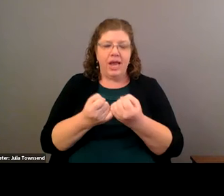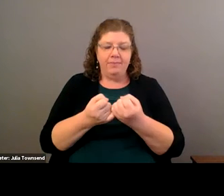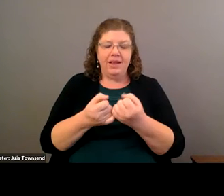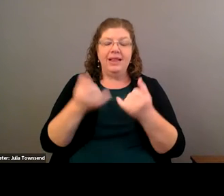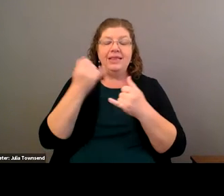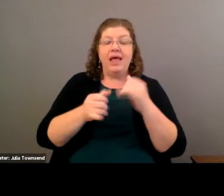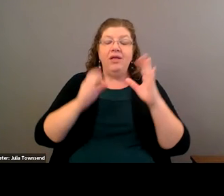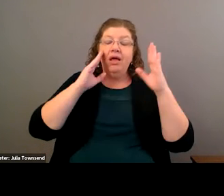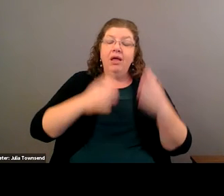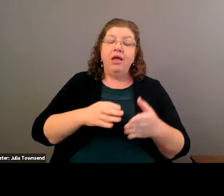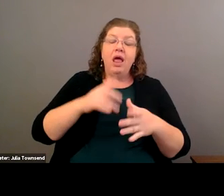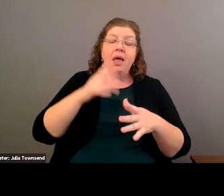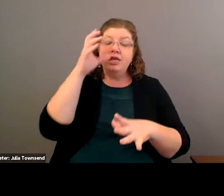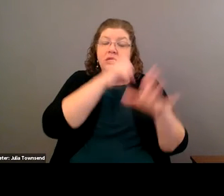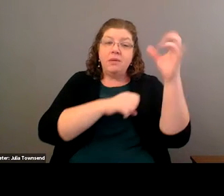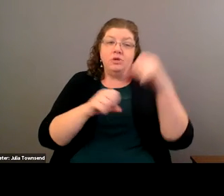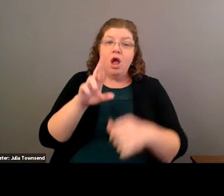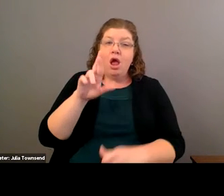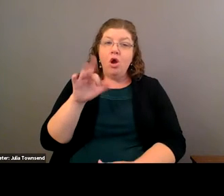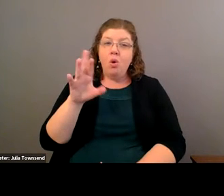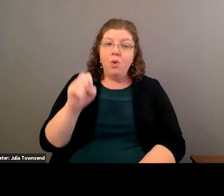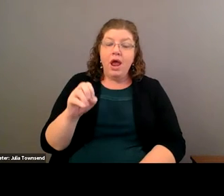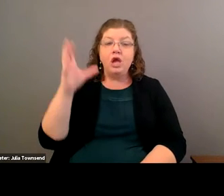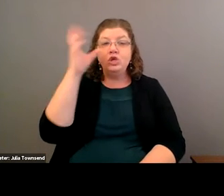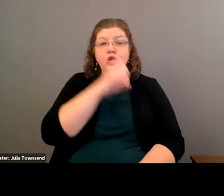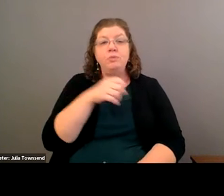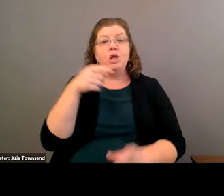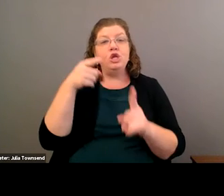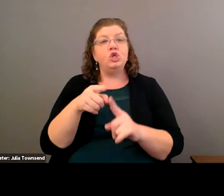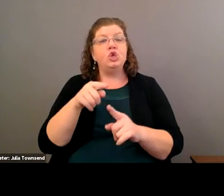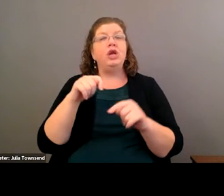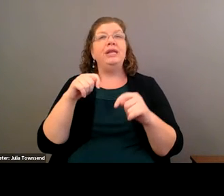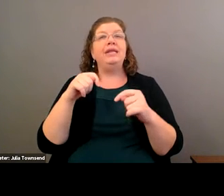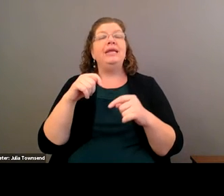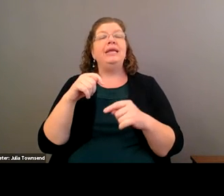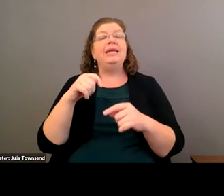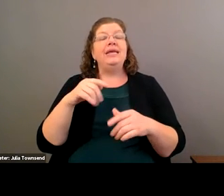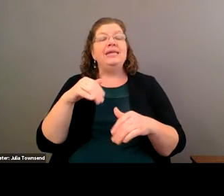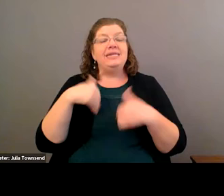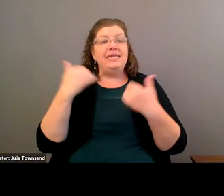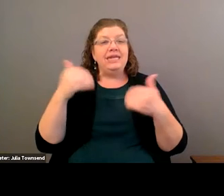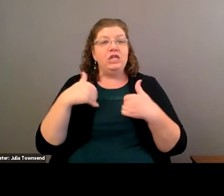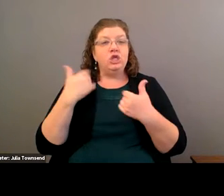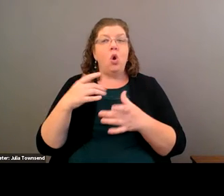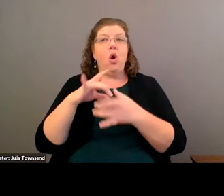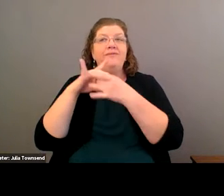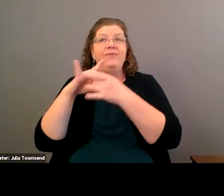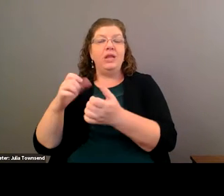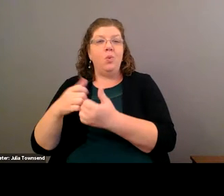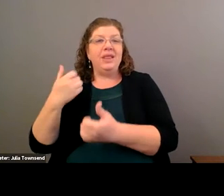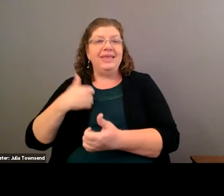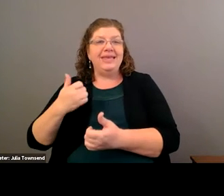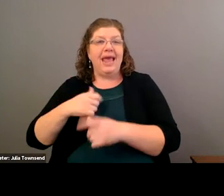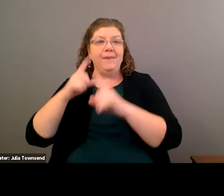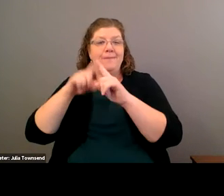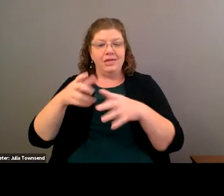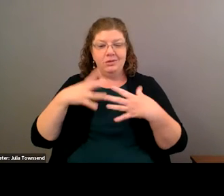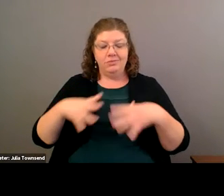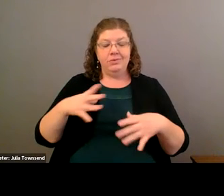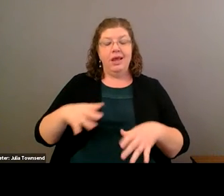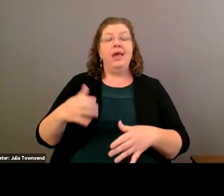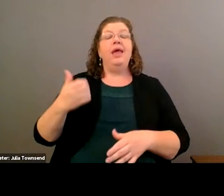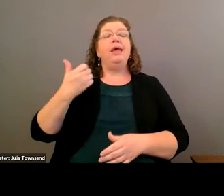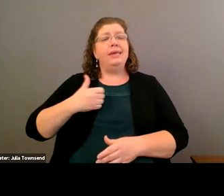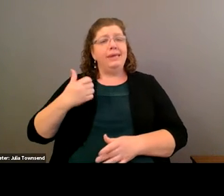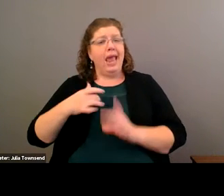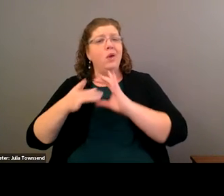Y hacen, por ejemplo, asumen que basado en cómo ellos están vestidos, que son